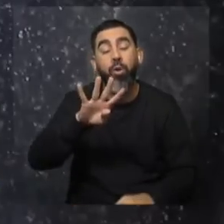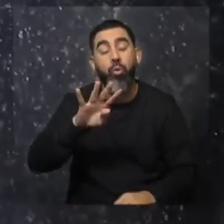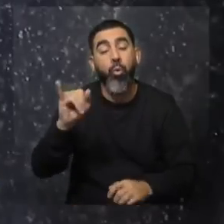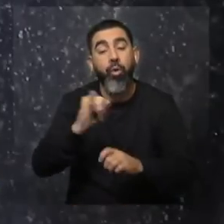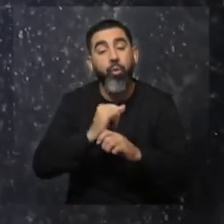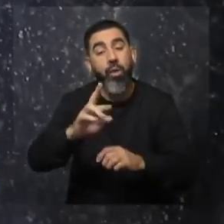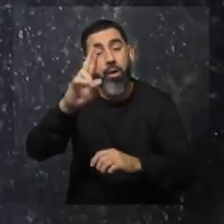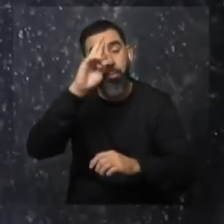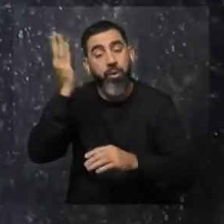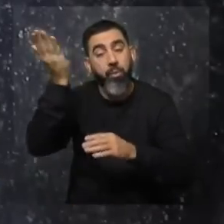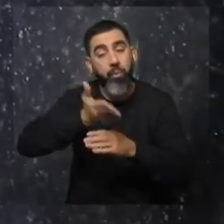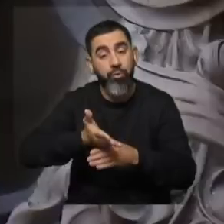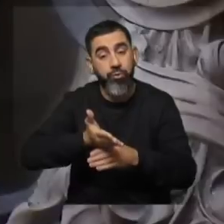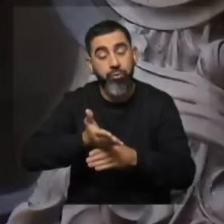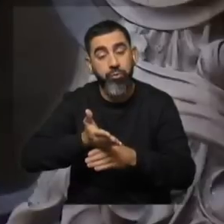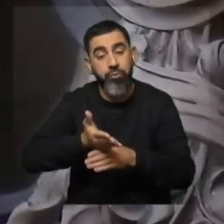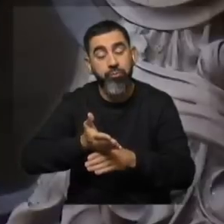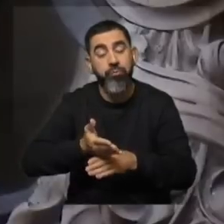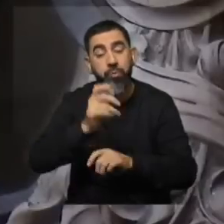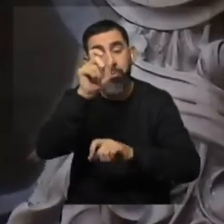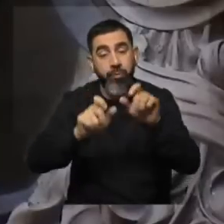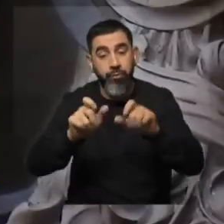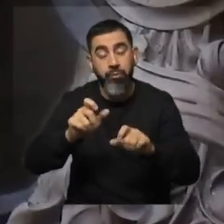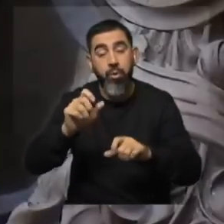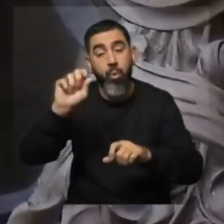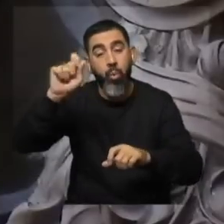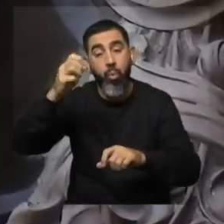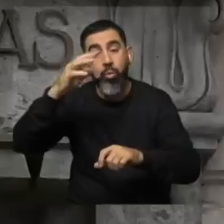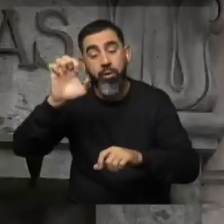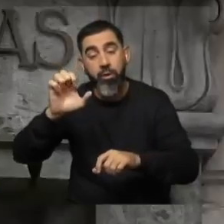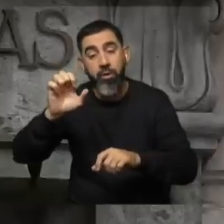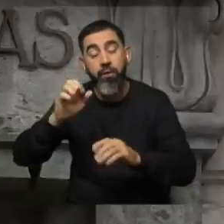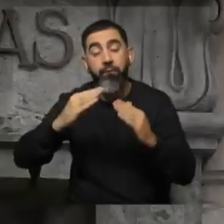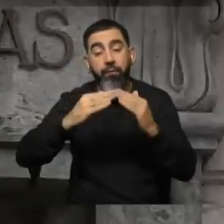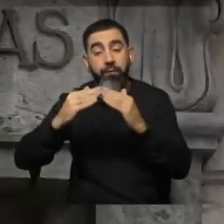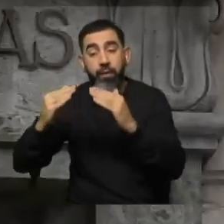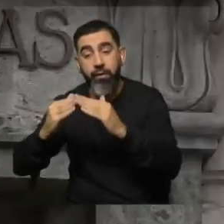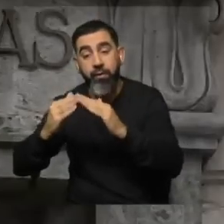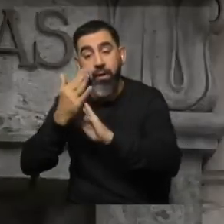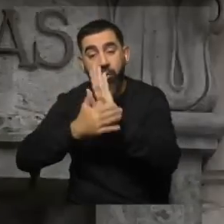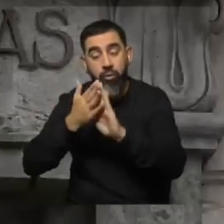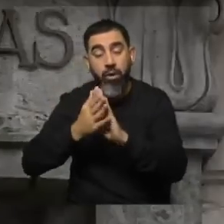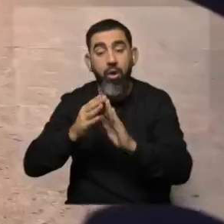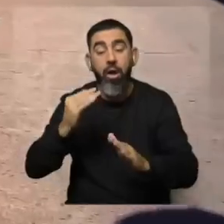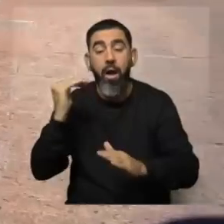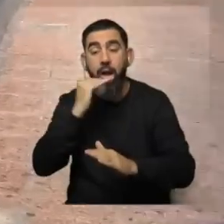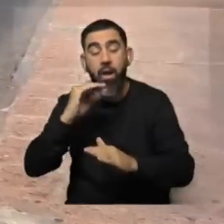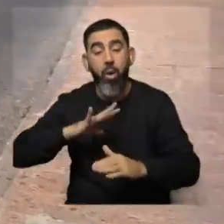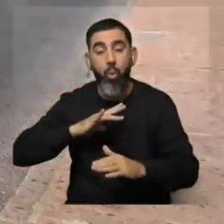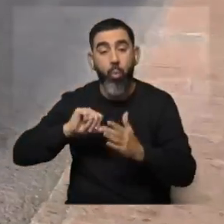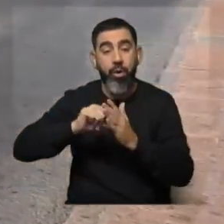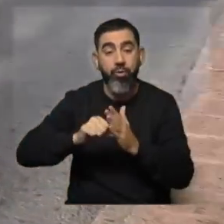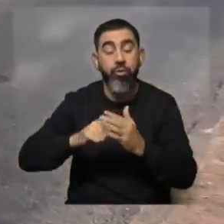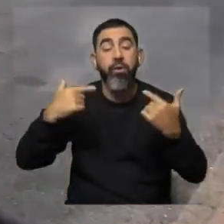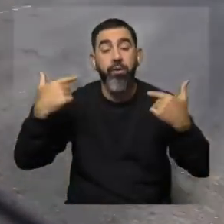cumplieron con la cuota prevista para esta población útil la agencia Nacional de viviendas la caja de jubilaciones y pensiones bancarias